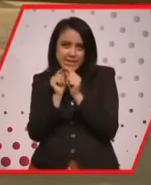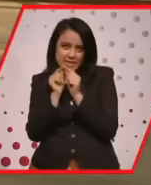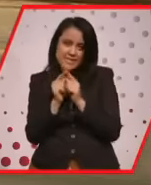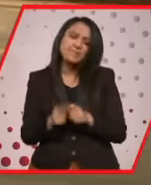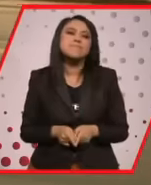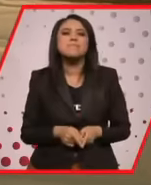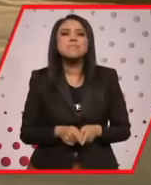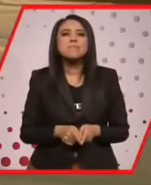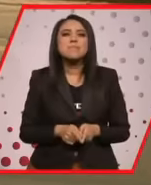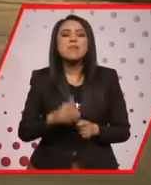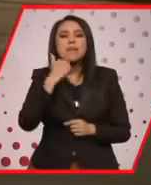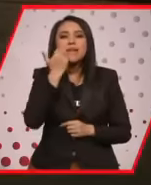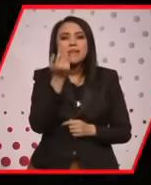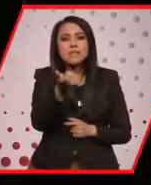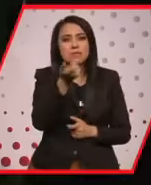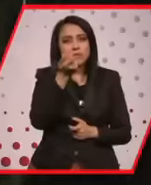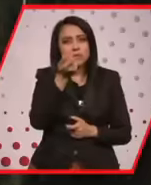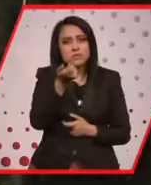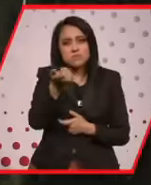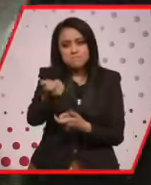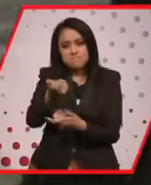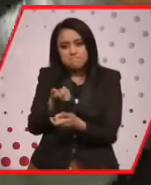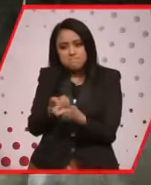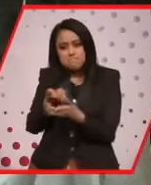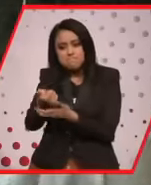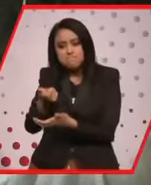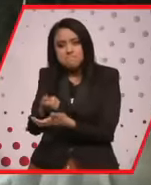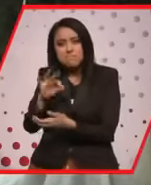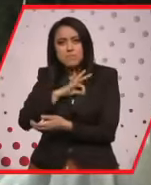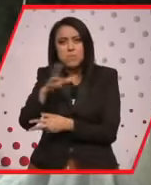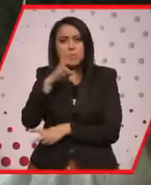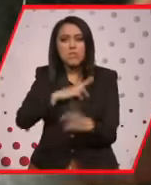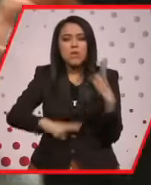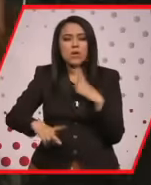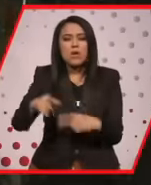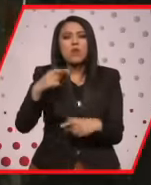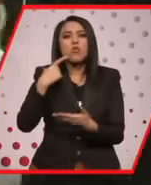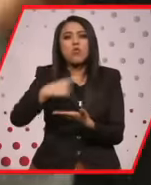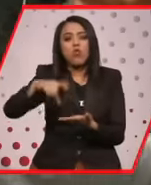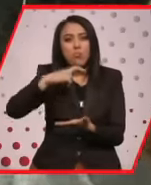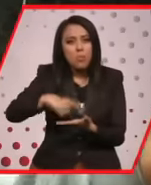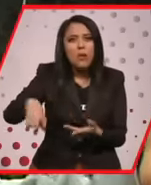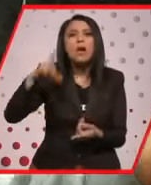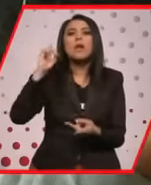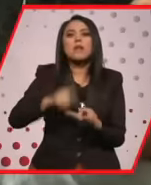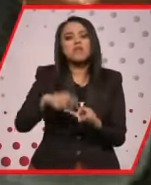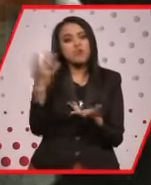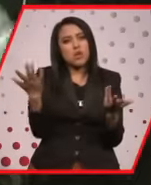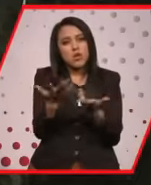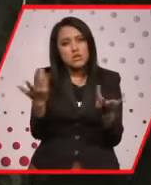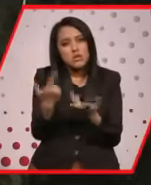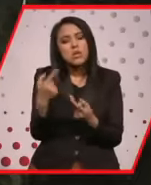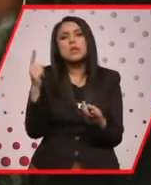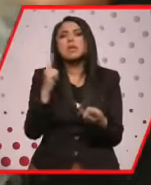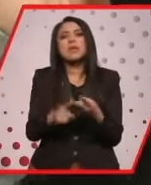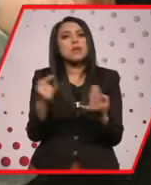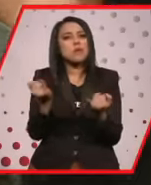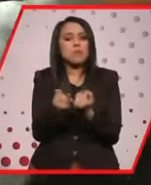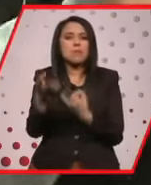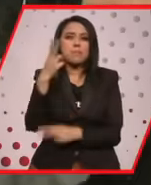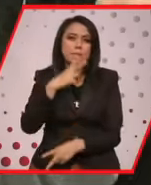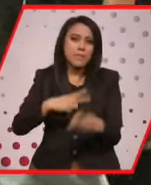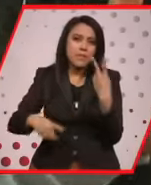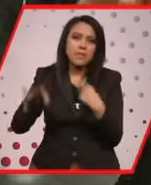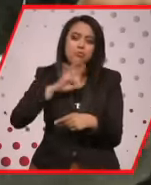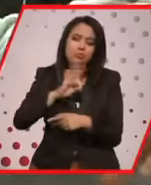pidiendo dinero. Te está pidiendo que tú vayas y lo compres. Te está pidiendo que tú lo hagas y te está pidiendo que tú vengas,